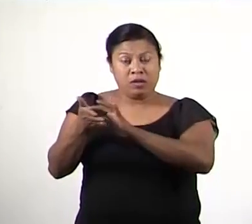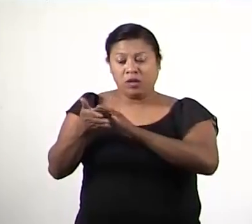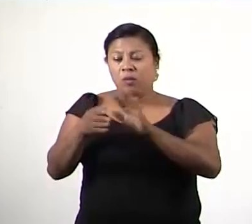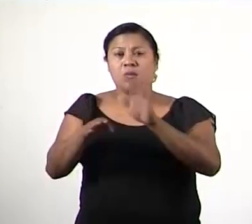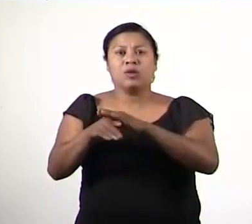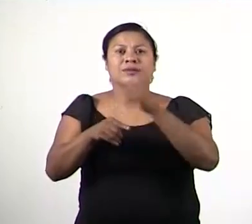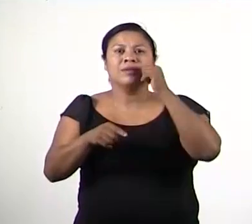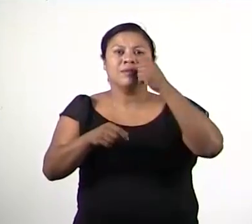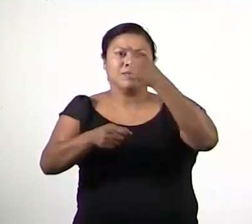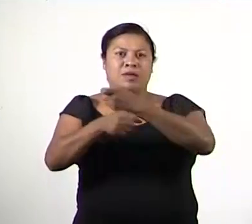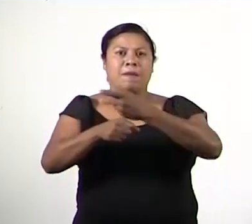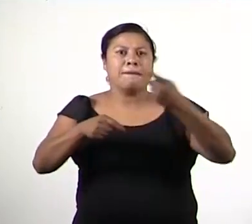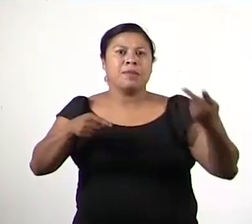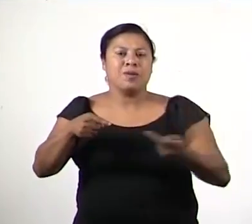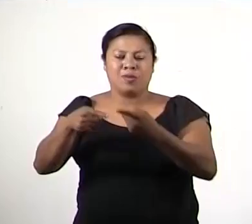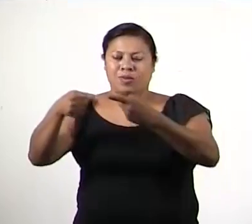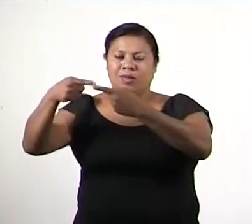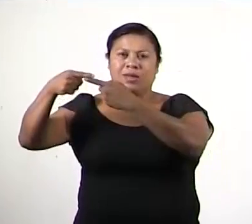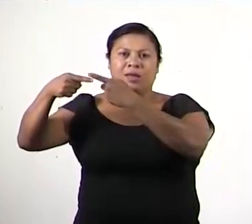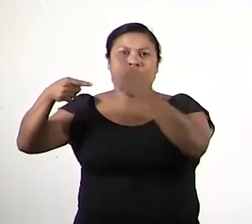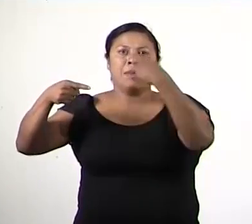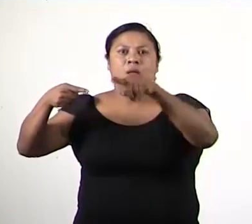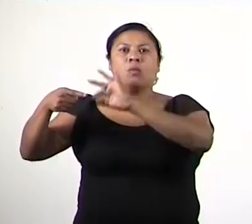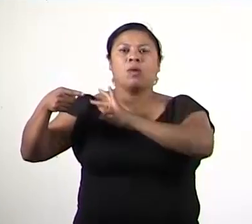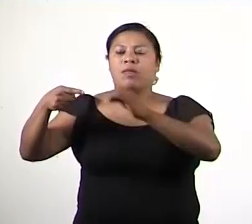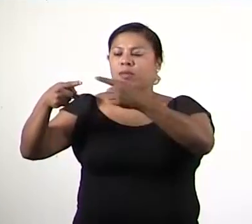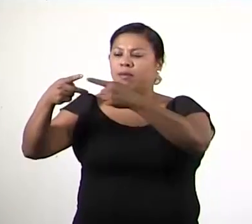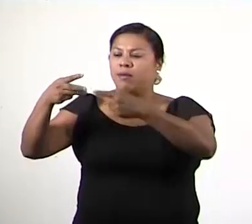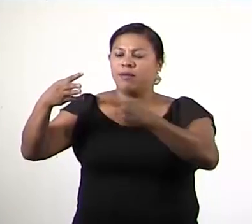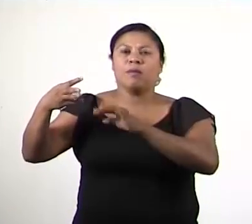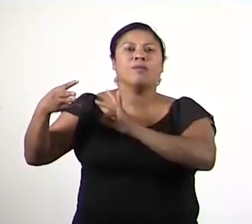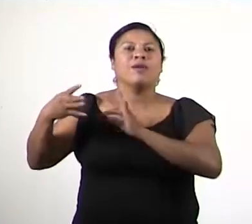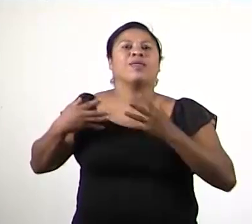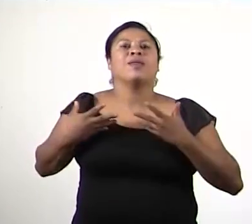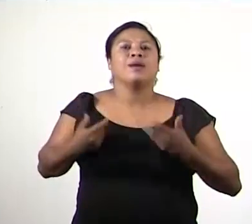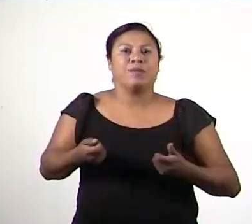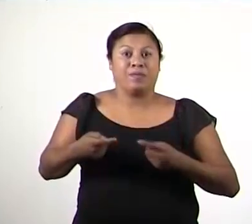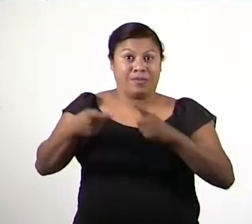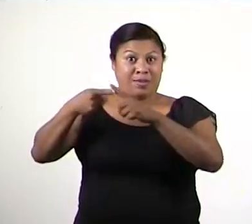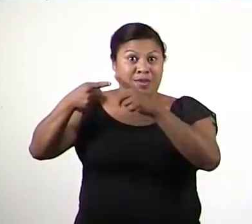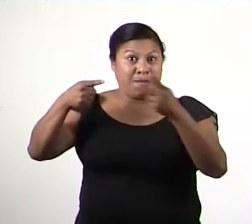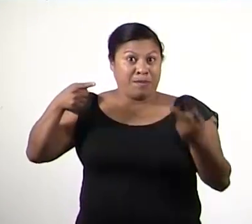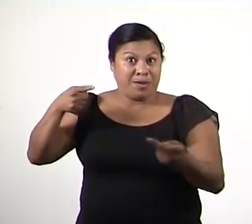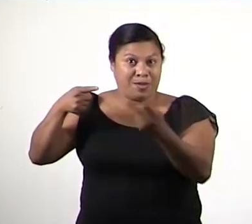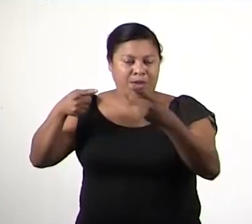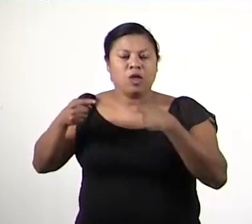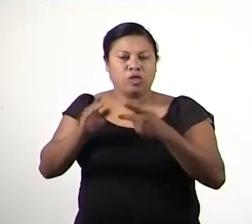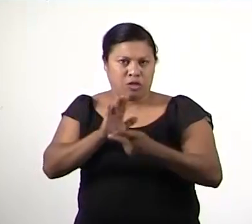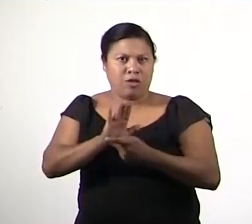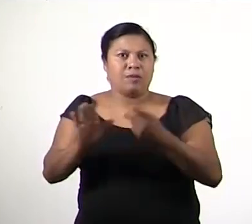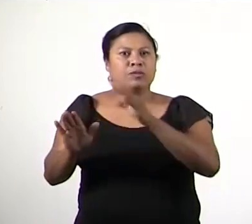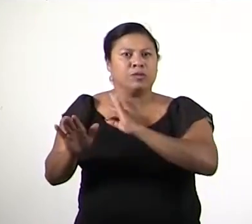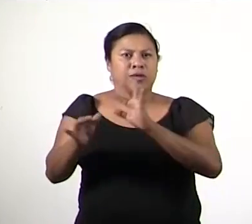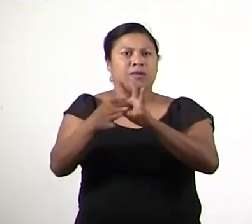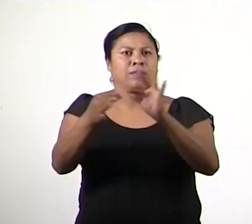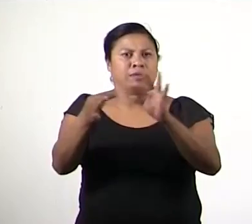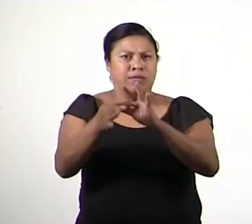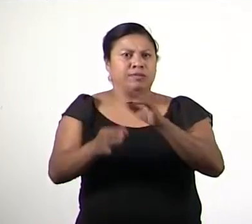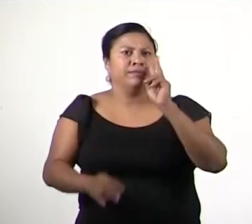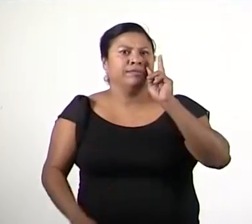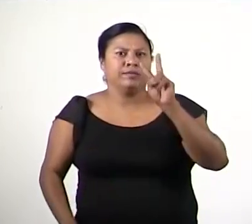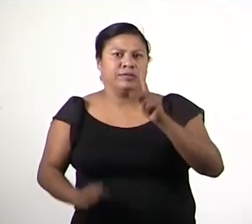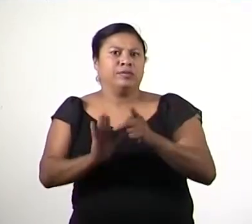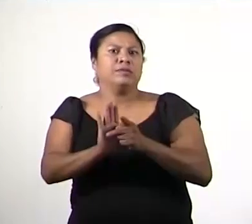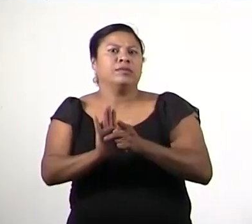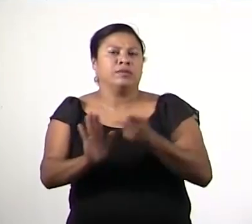preguntas básicas para encontrar una cronología de hechos. Estas preguntas te las voy a apuntar de este lado.